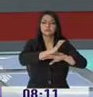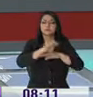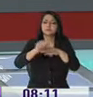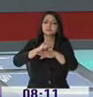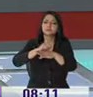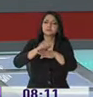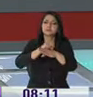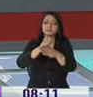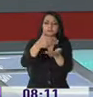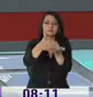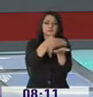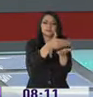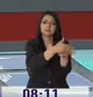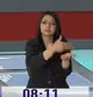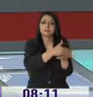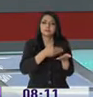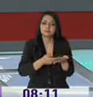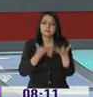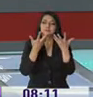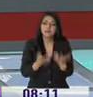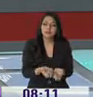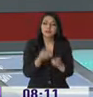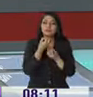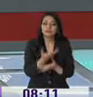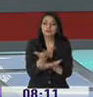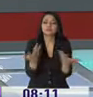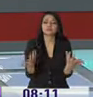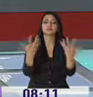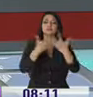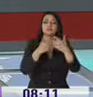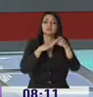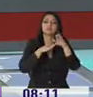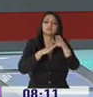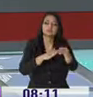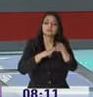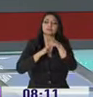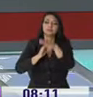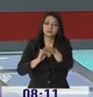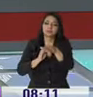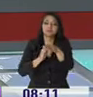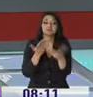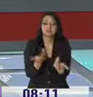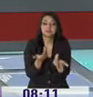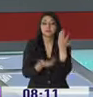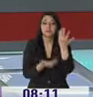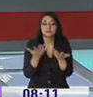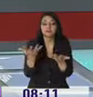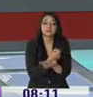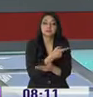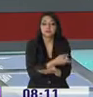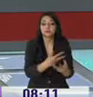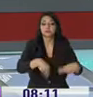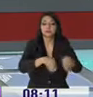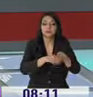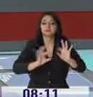desalojo mediante el cual requieren expresar unión y respaldo entre ellos para evitar que les expropien sus predios.